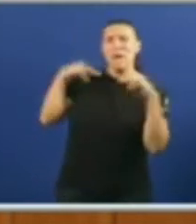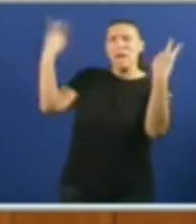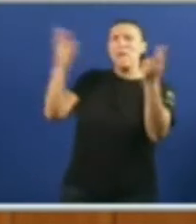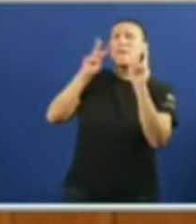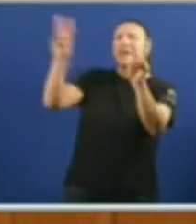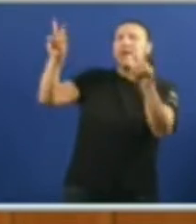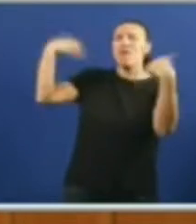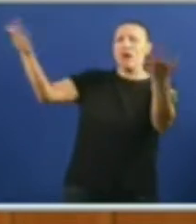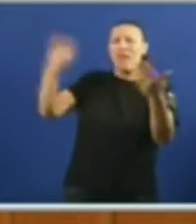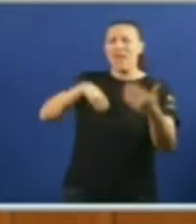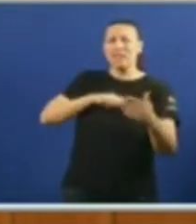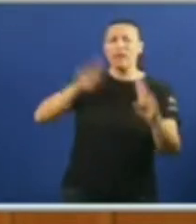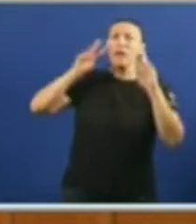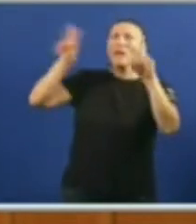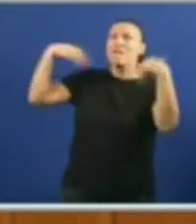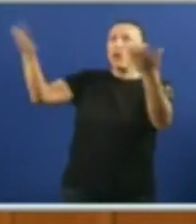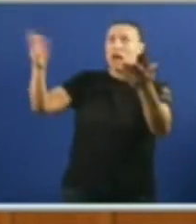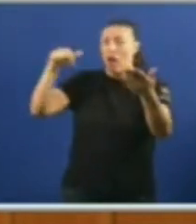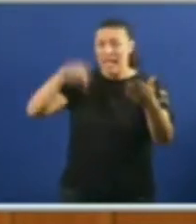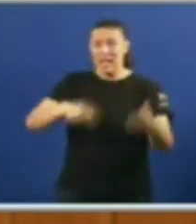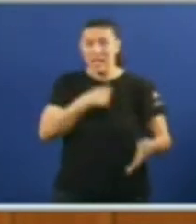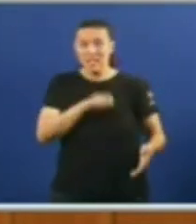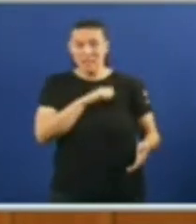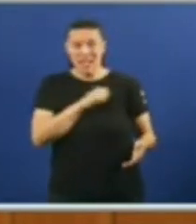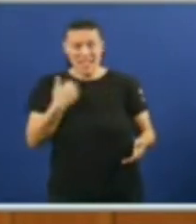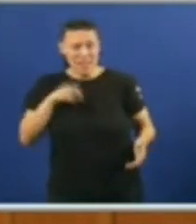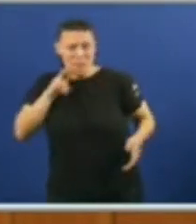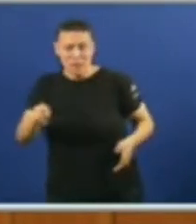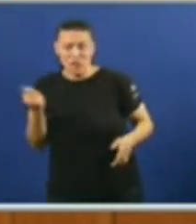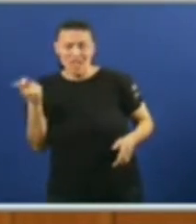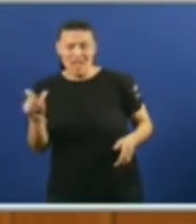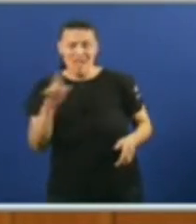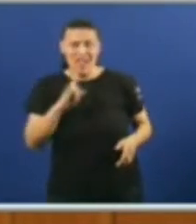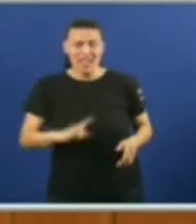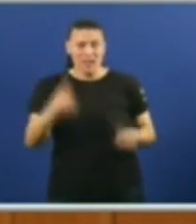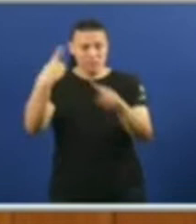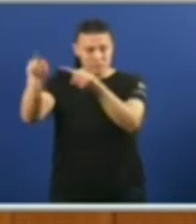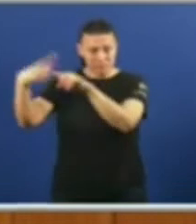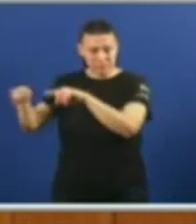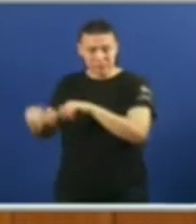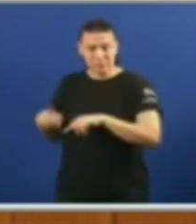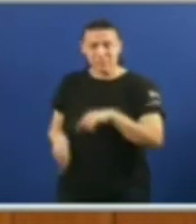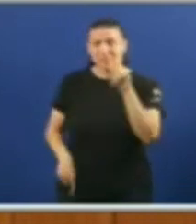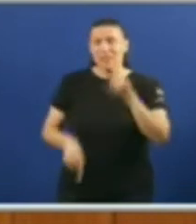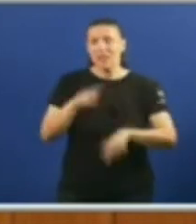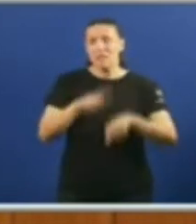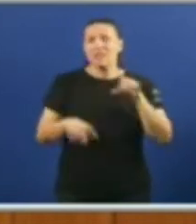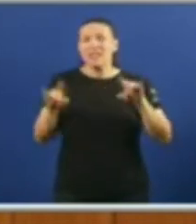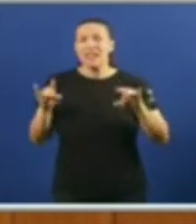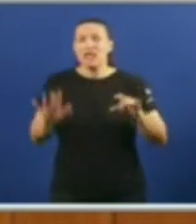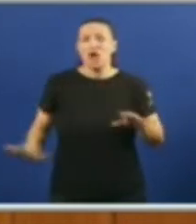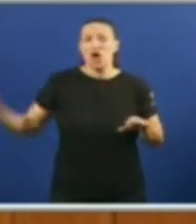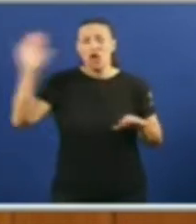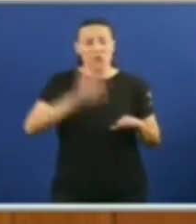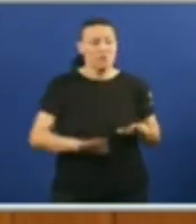fronteiras do Estado español, e que no Estado español xa temos de facto tarifas eléctricas diferentes en función dos territorios. O